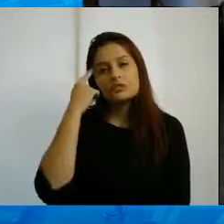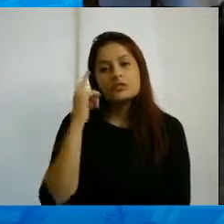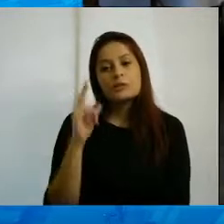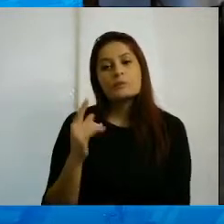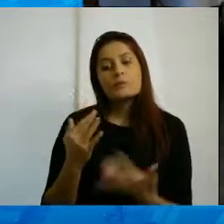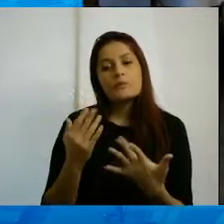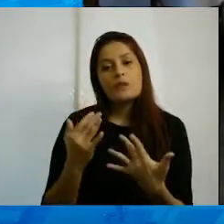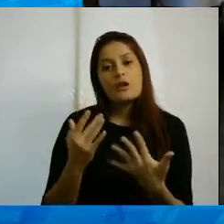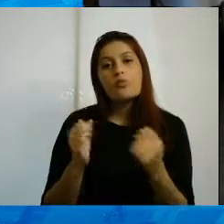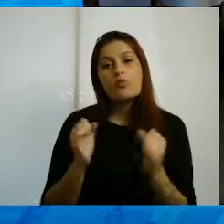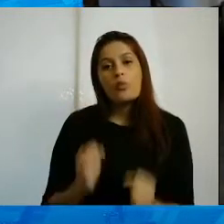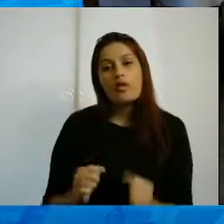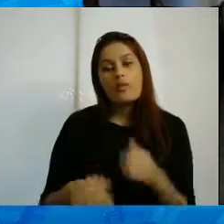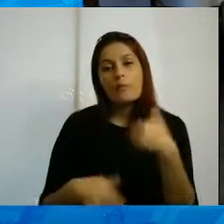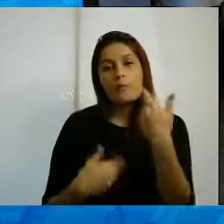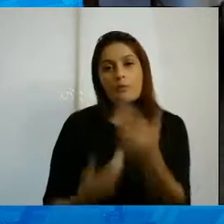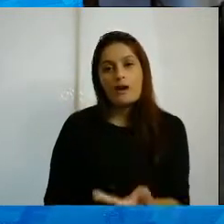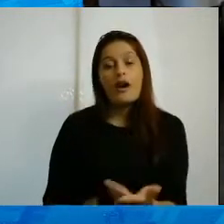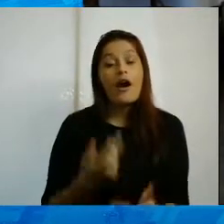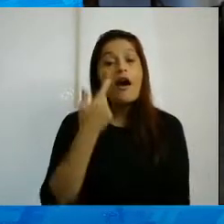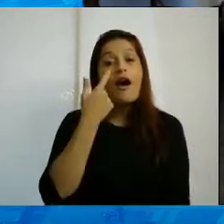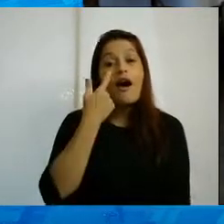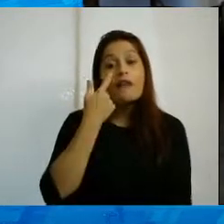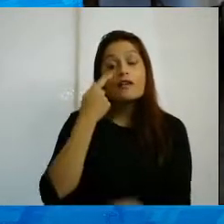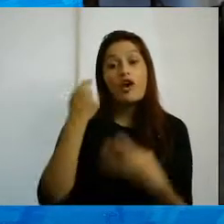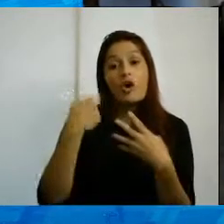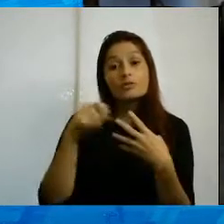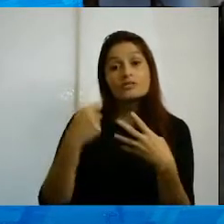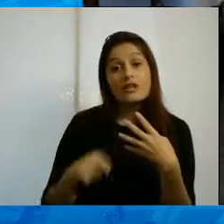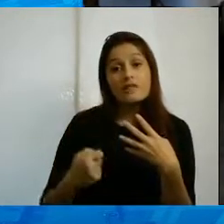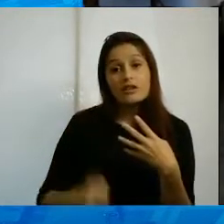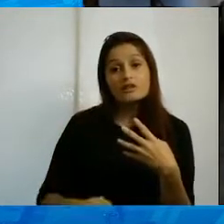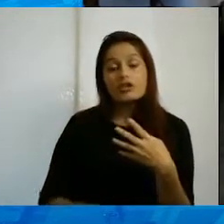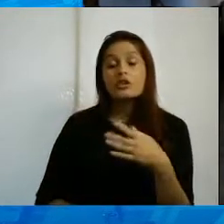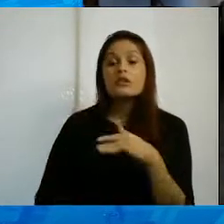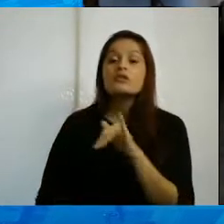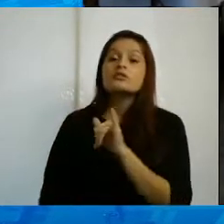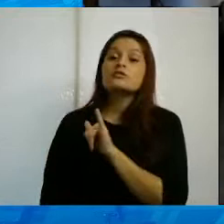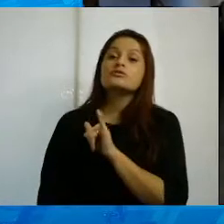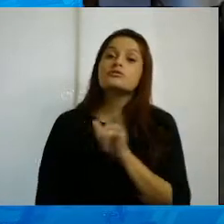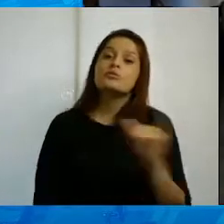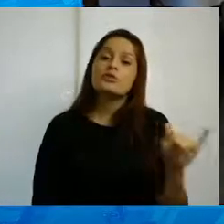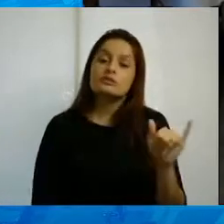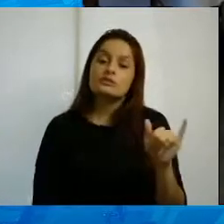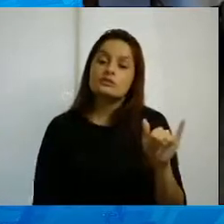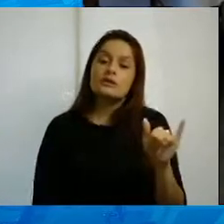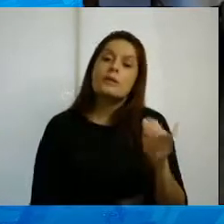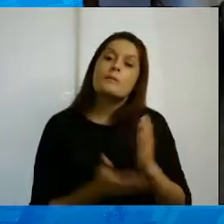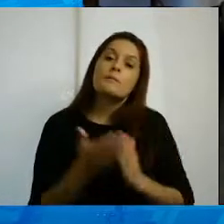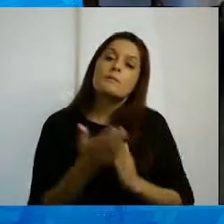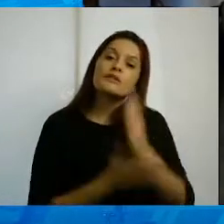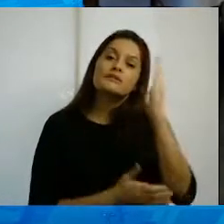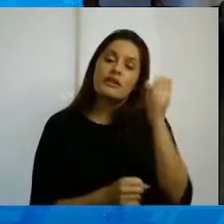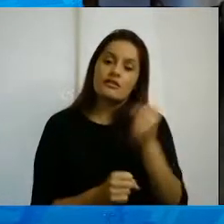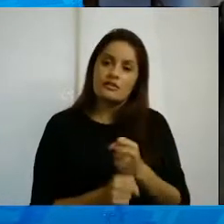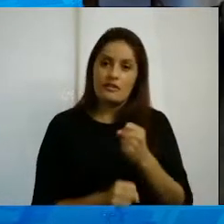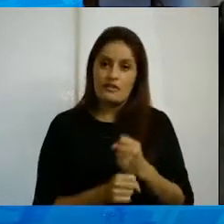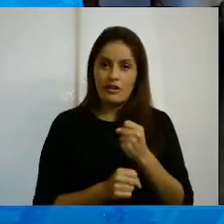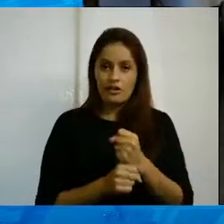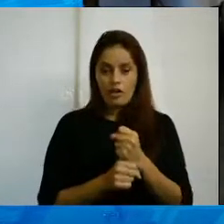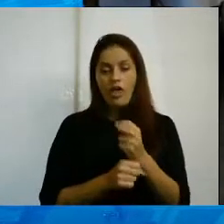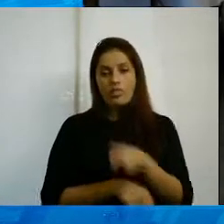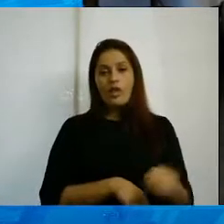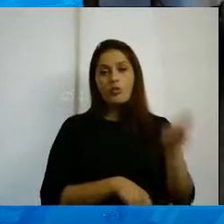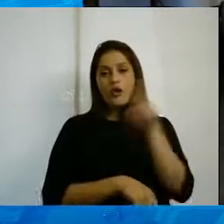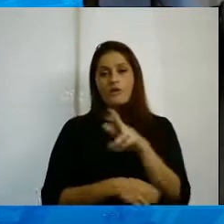pudiera ser enviada, que podamos hacer observaciones, y antes de eso, recién comenzar esos trabajos o retomar